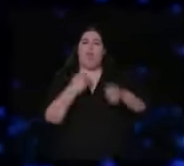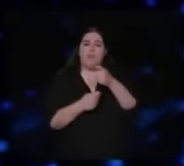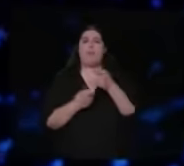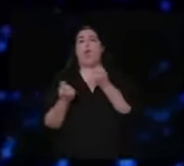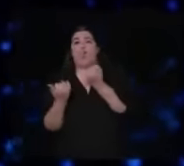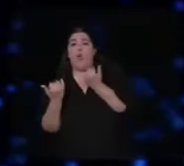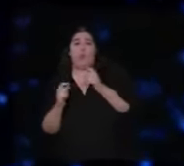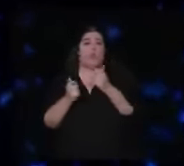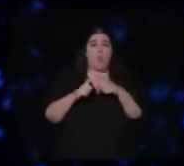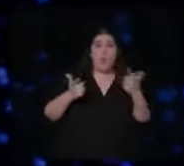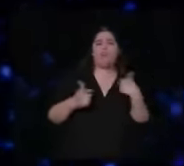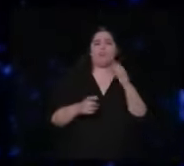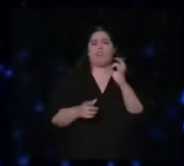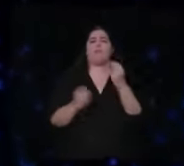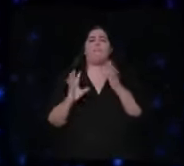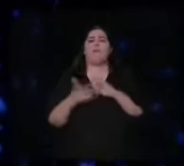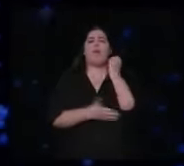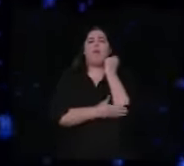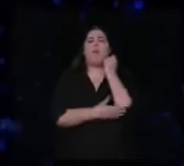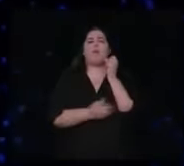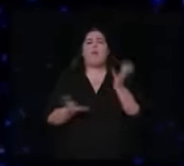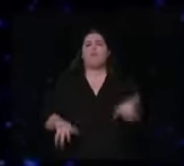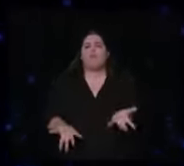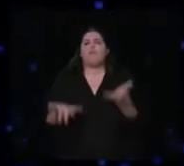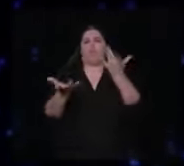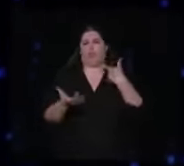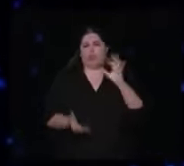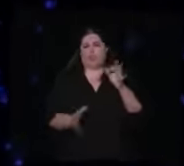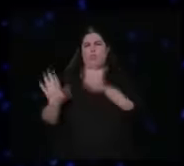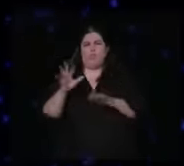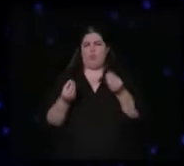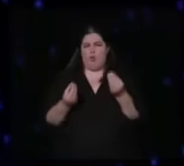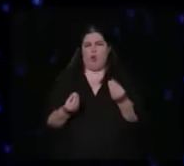lo tanto, sé cómo hacer crecer a una economía, sé cómo